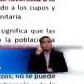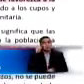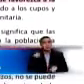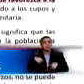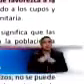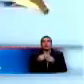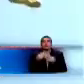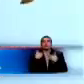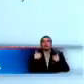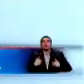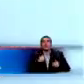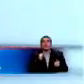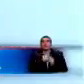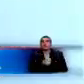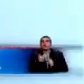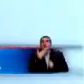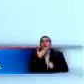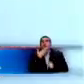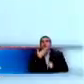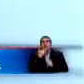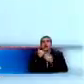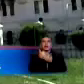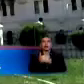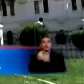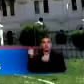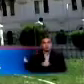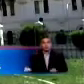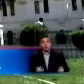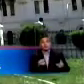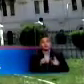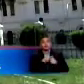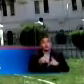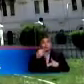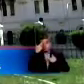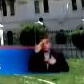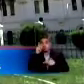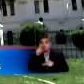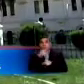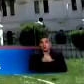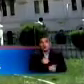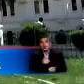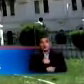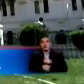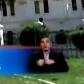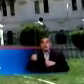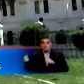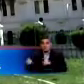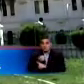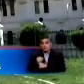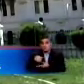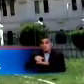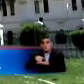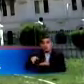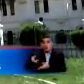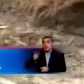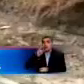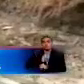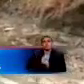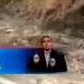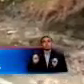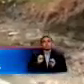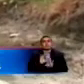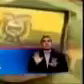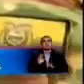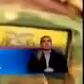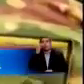un corredor humanitario y que bajo ningún concepto las Fuerzas Armadas de los países están sometiendo e imponiendo a la población